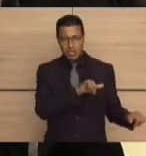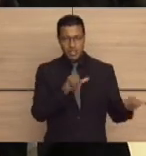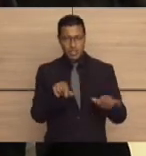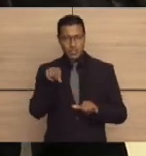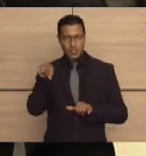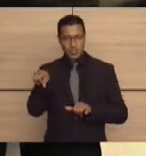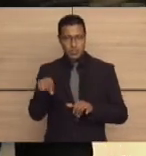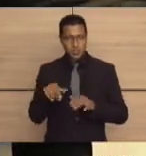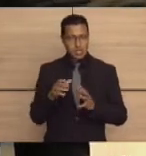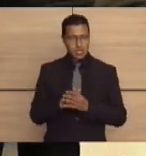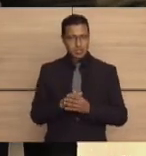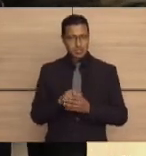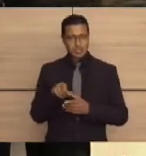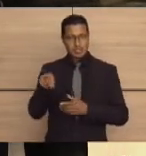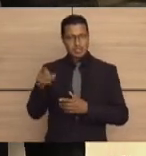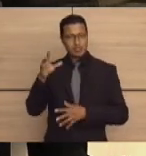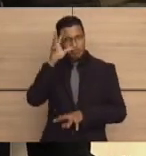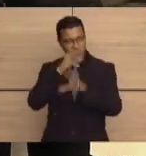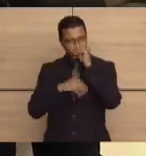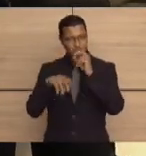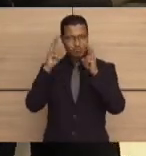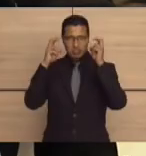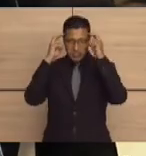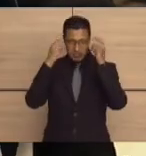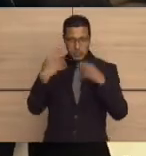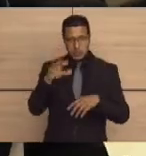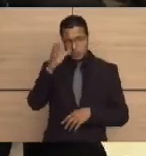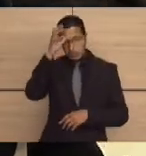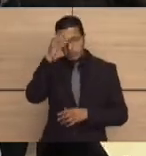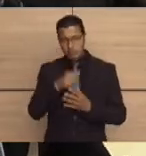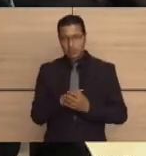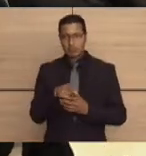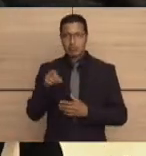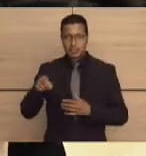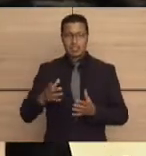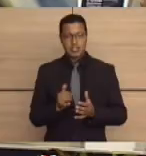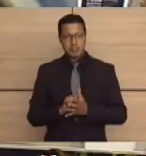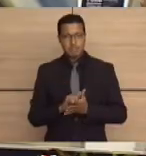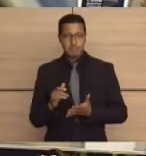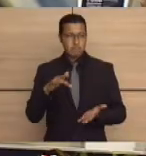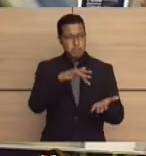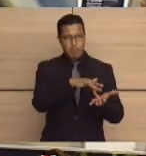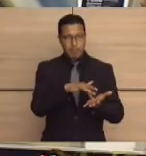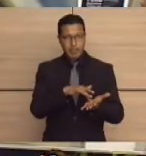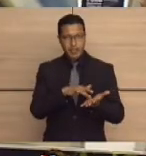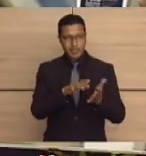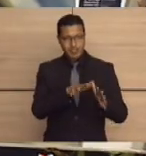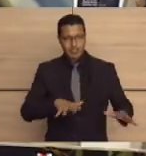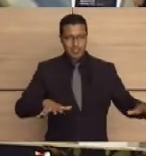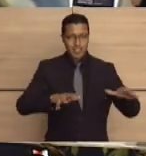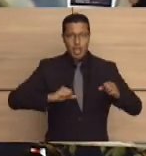tan profusamente y que sabía de tantas cosas. Bueno, ese muchacho cruzó estas tierras, llegó a la sabana de